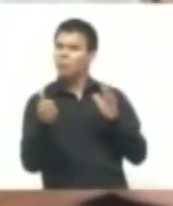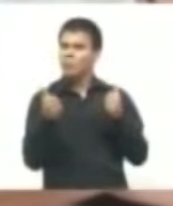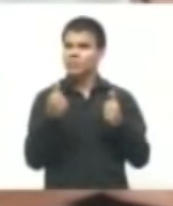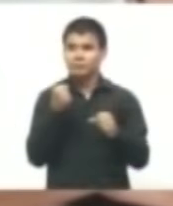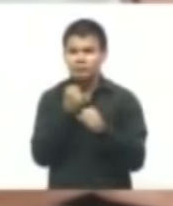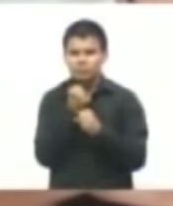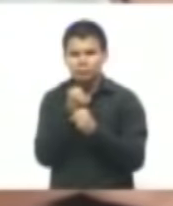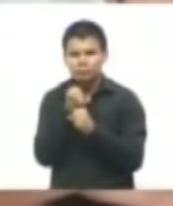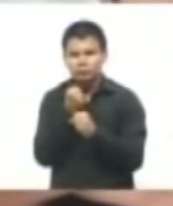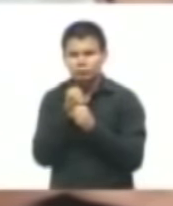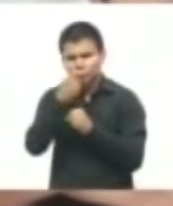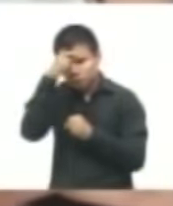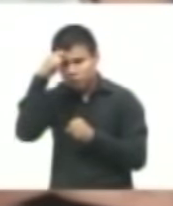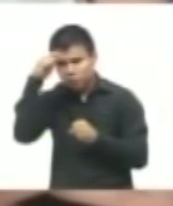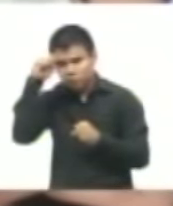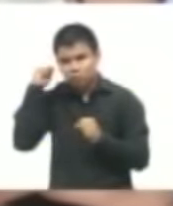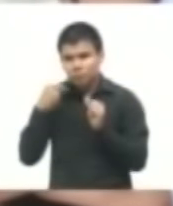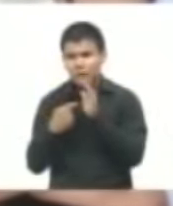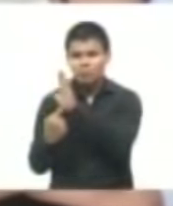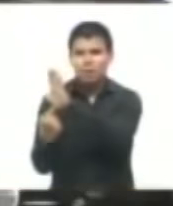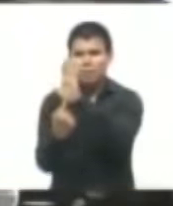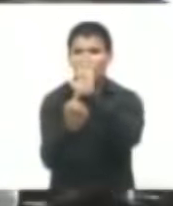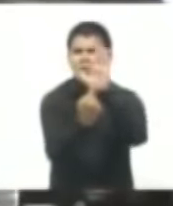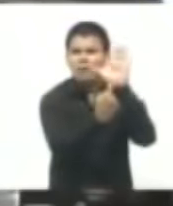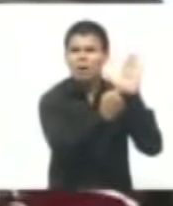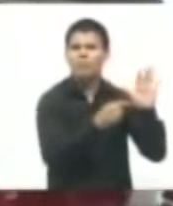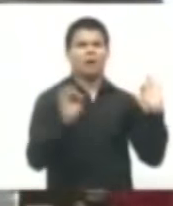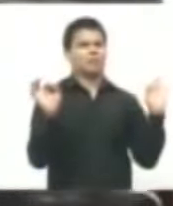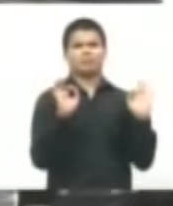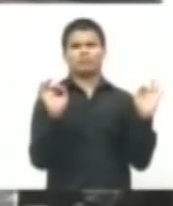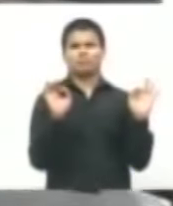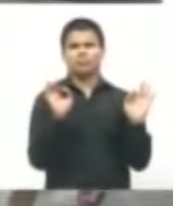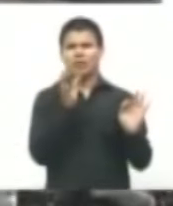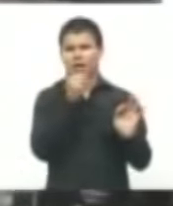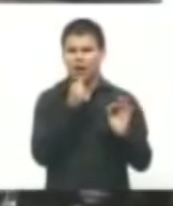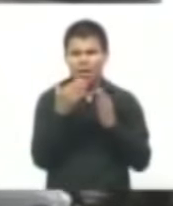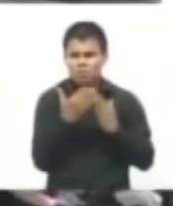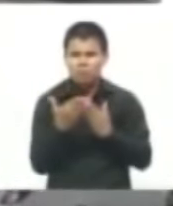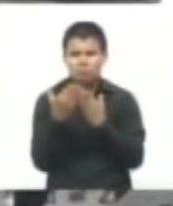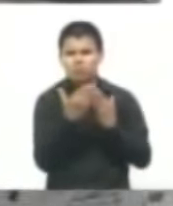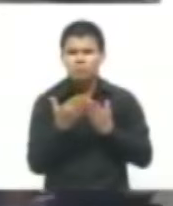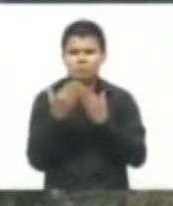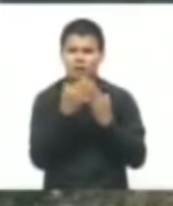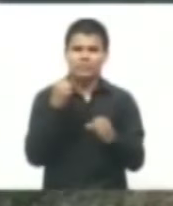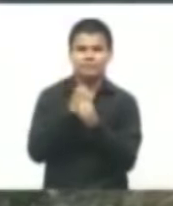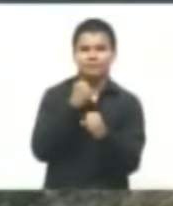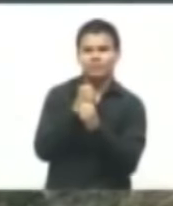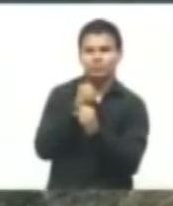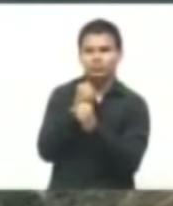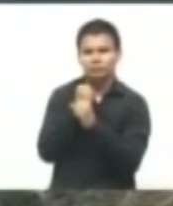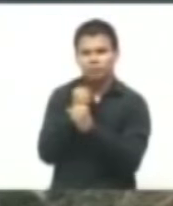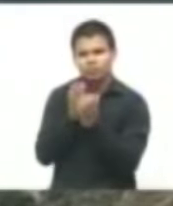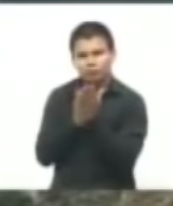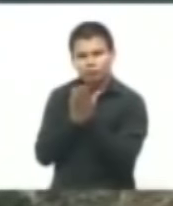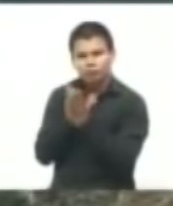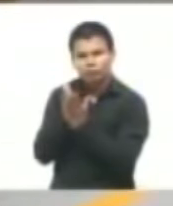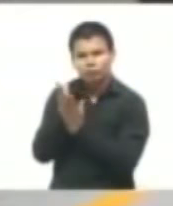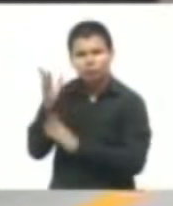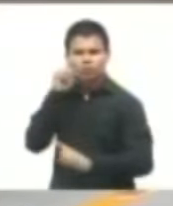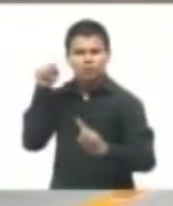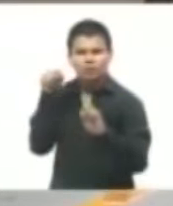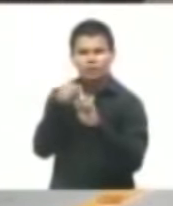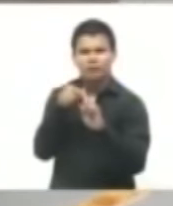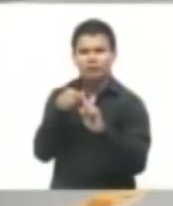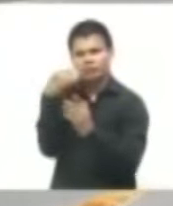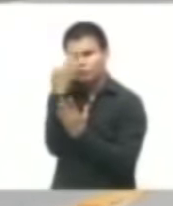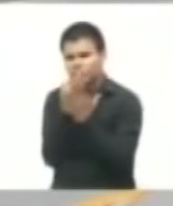Fiorillo. No se le ve en ninguna parte, sino únicamente estudiando y trabajando para ejercer la tarea que la ciudad le ha